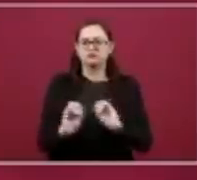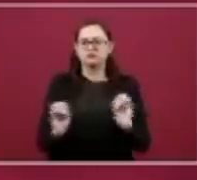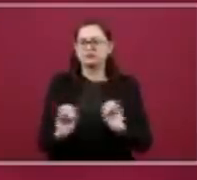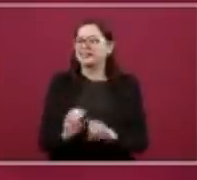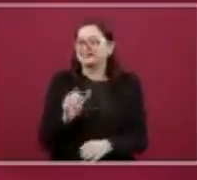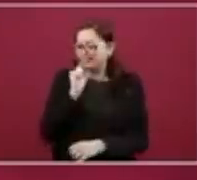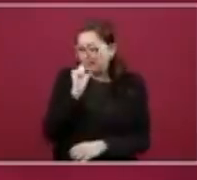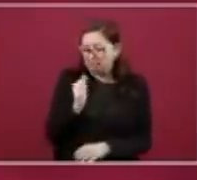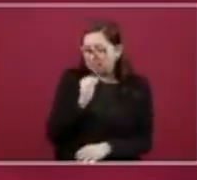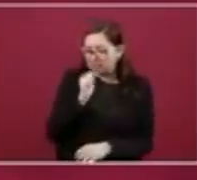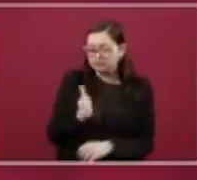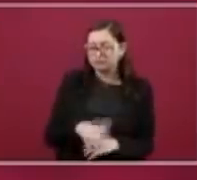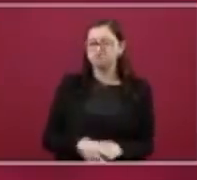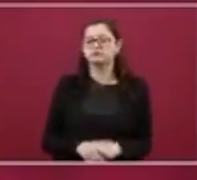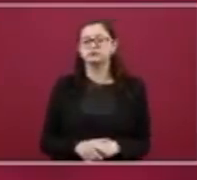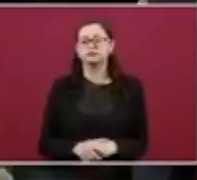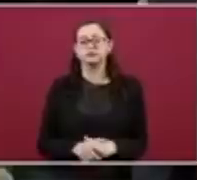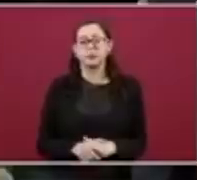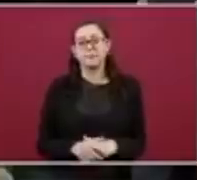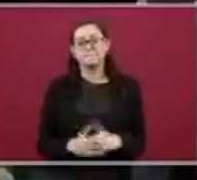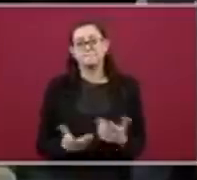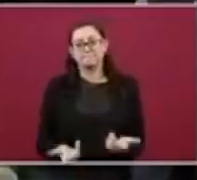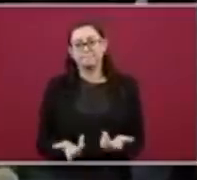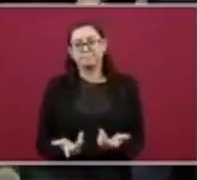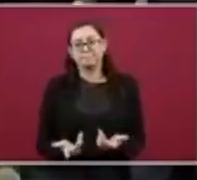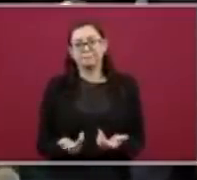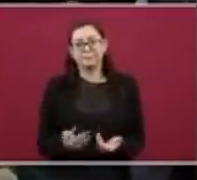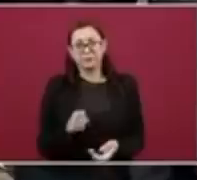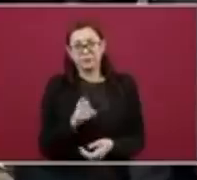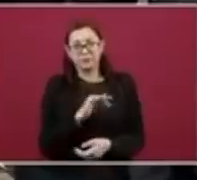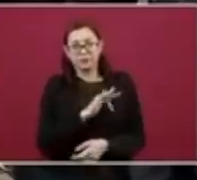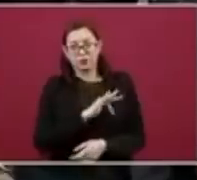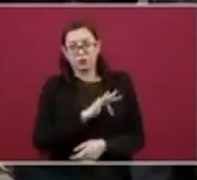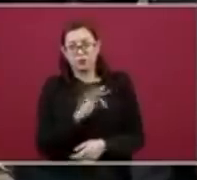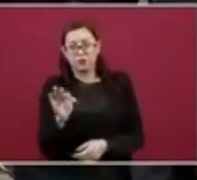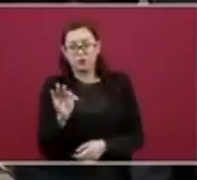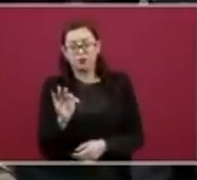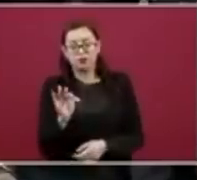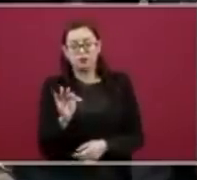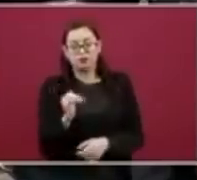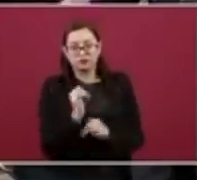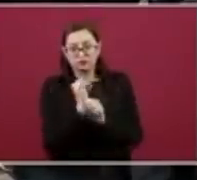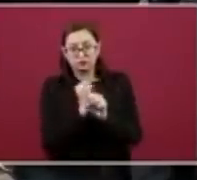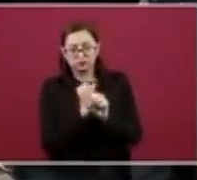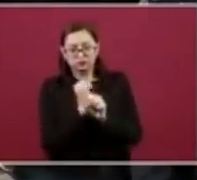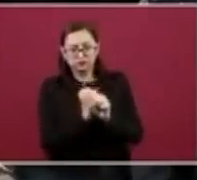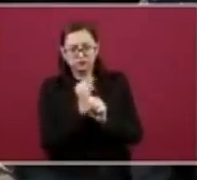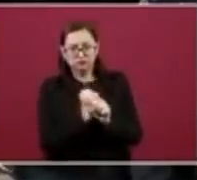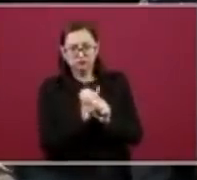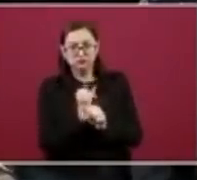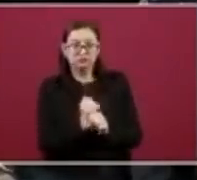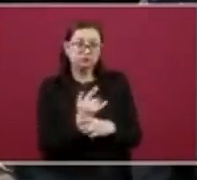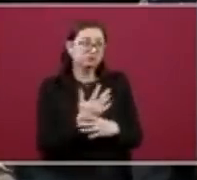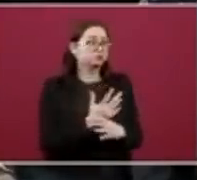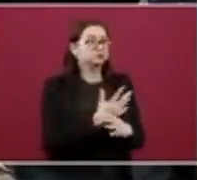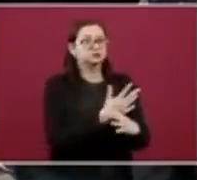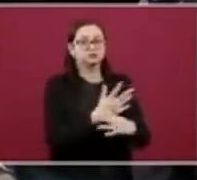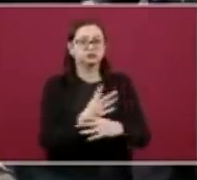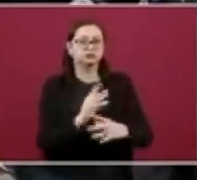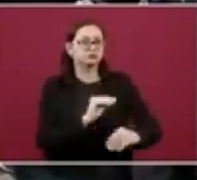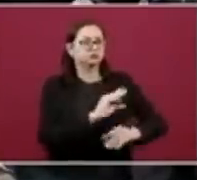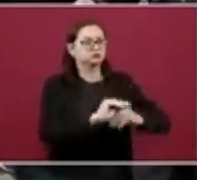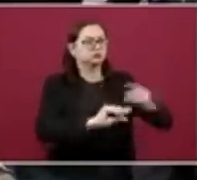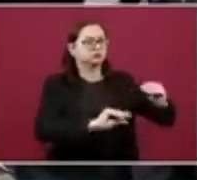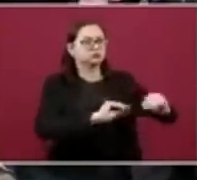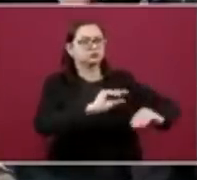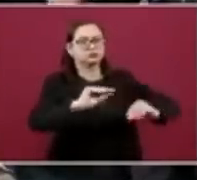ninguna información. ¿Y habrá y se podría, digamos, establecer alguna averiguación? Porque sí, es una versión que circula